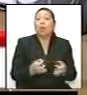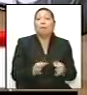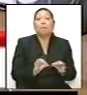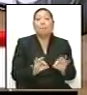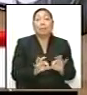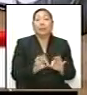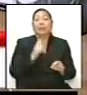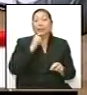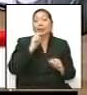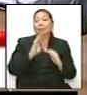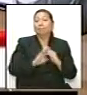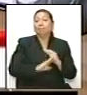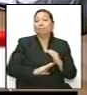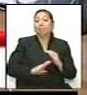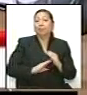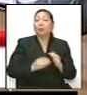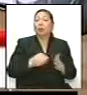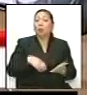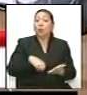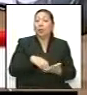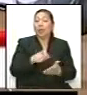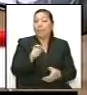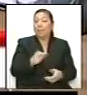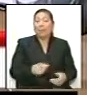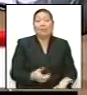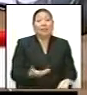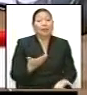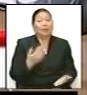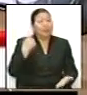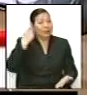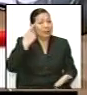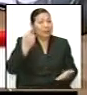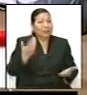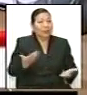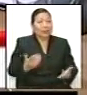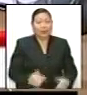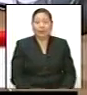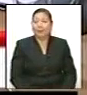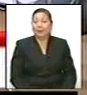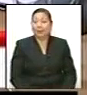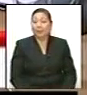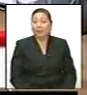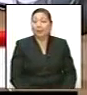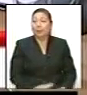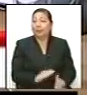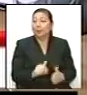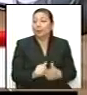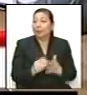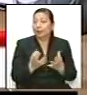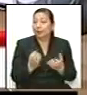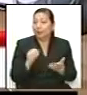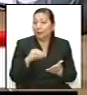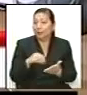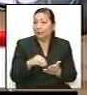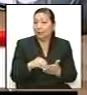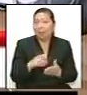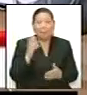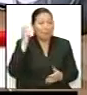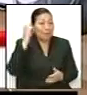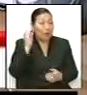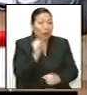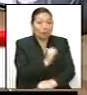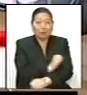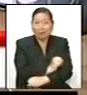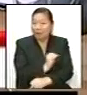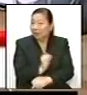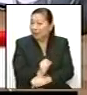las necesidades básicas de nuestra población. A veces estamos pensando simplemente que todos queremos ser como Miraflores o San Isidro,